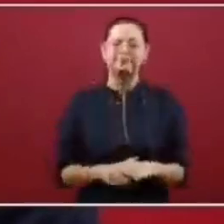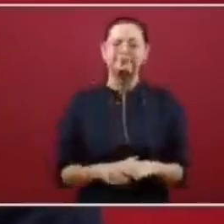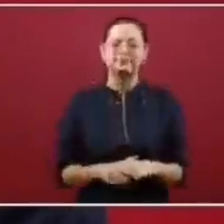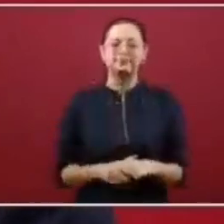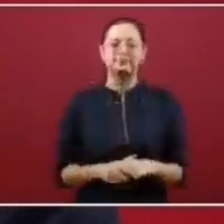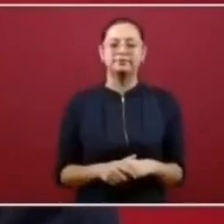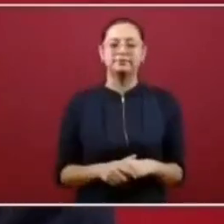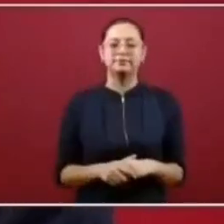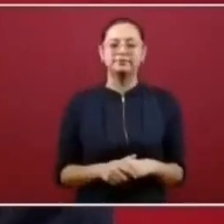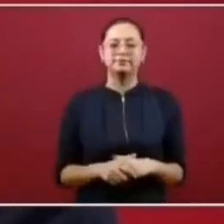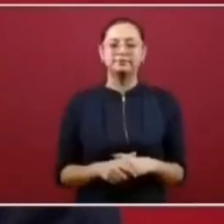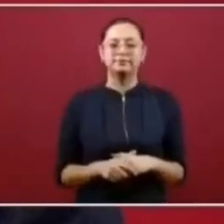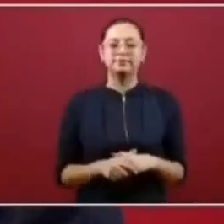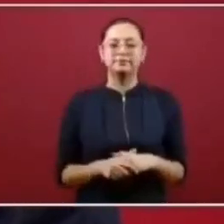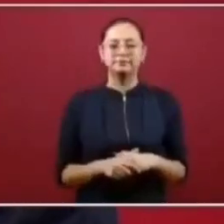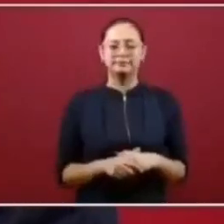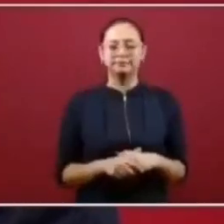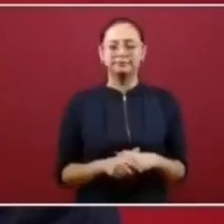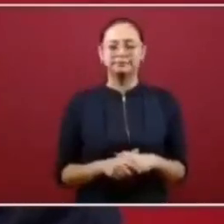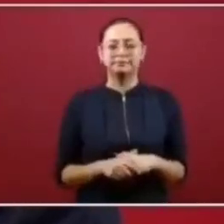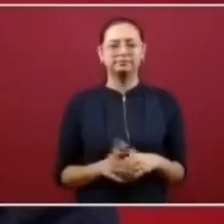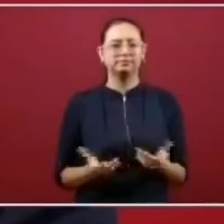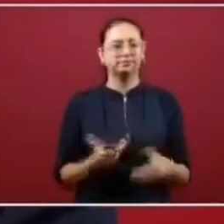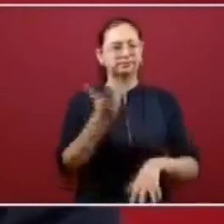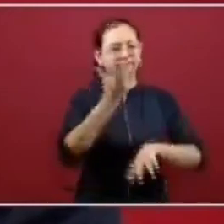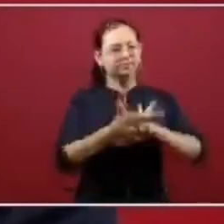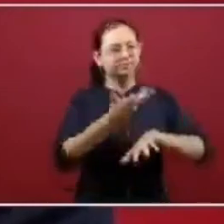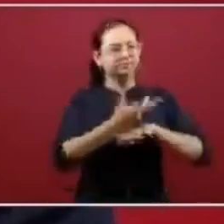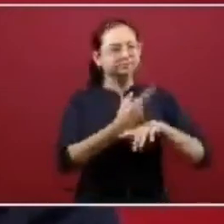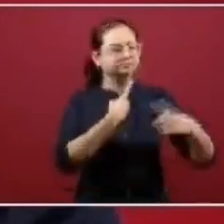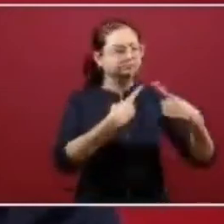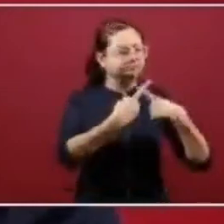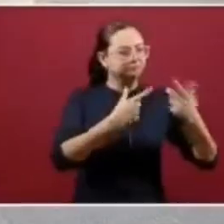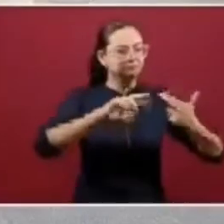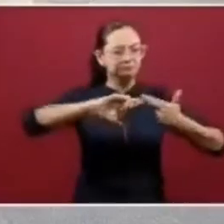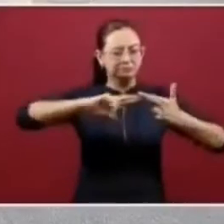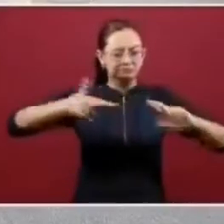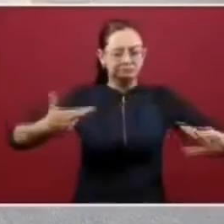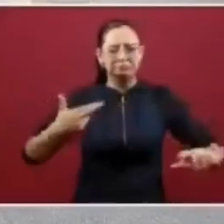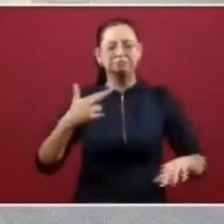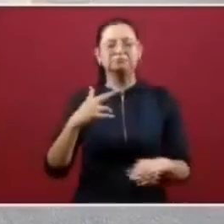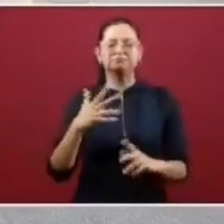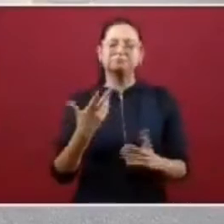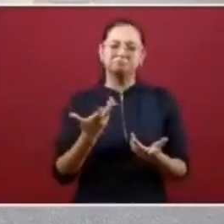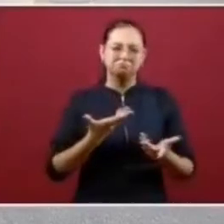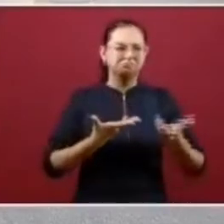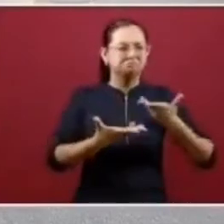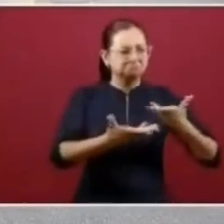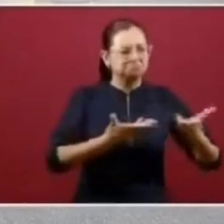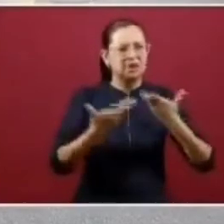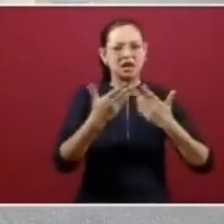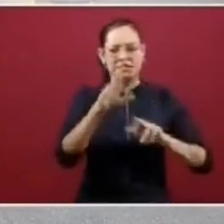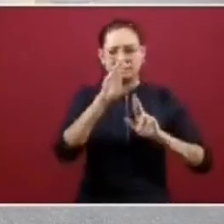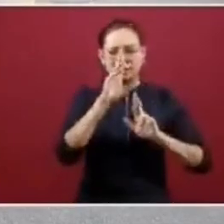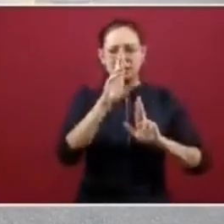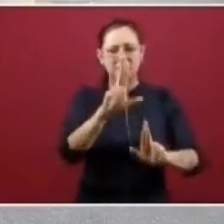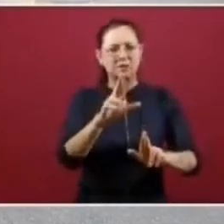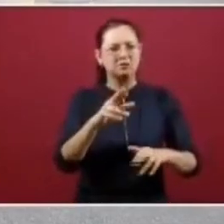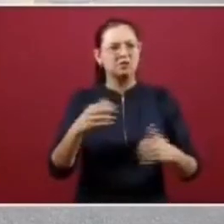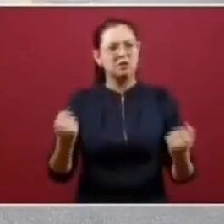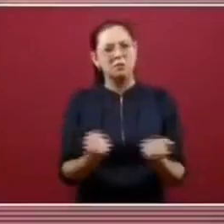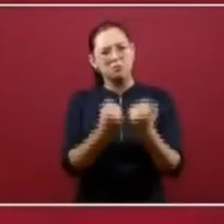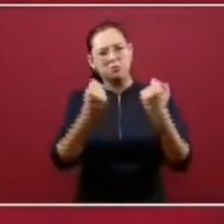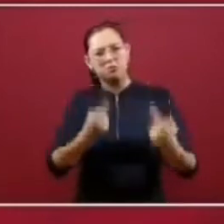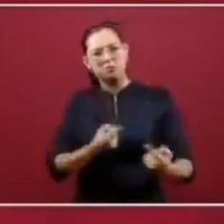hay con el gobierno de Estados Unidos una relación de mucho respeto. Ayer lo dije, no queremos la